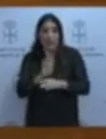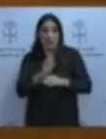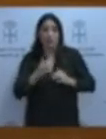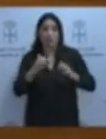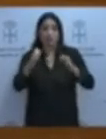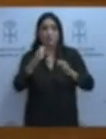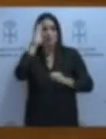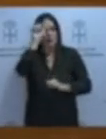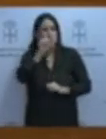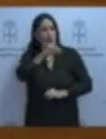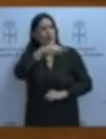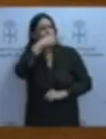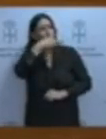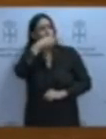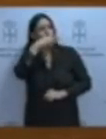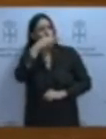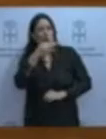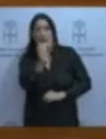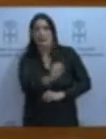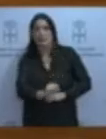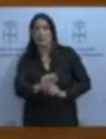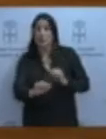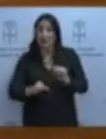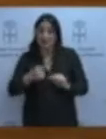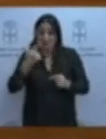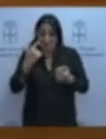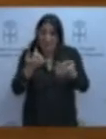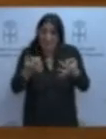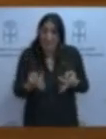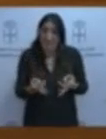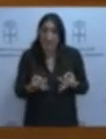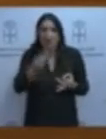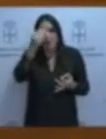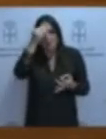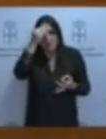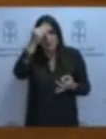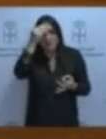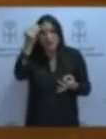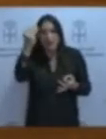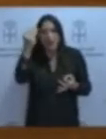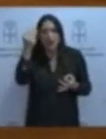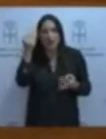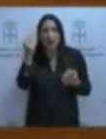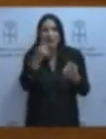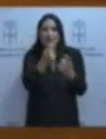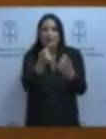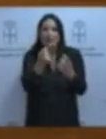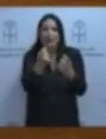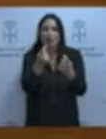grandes discursos. Pero luego, en el día a día, en vez de pensar cómo reducimos esa necesidad de